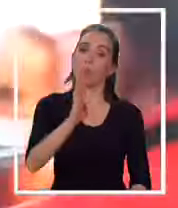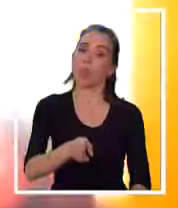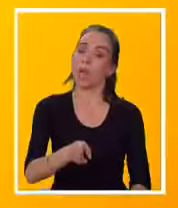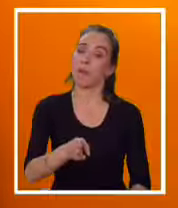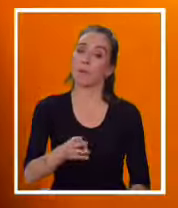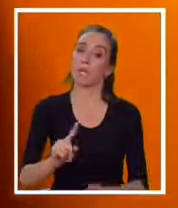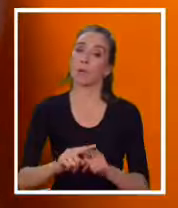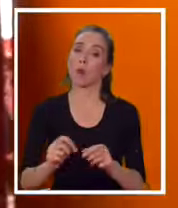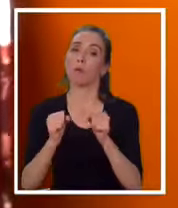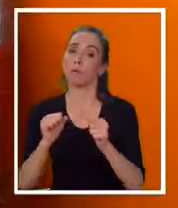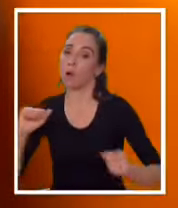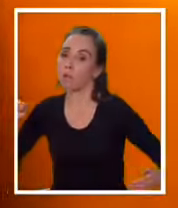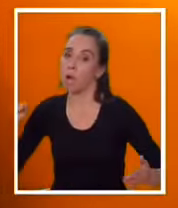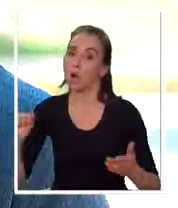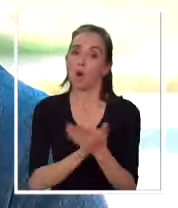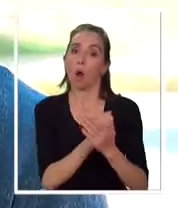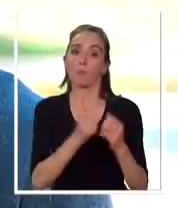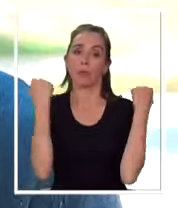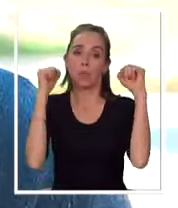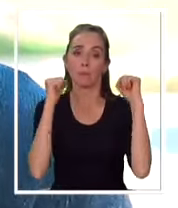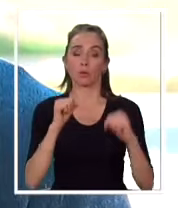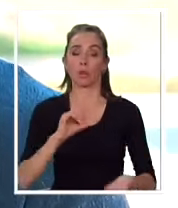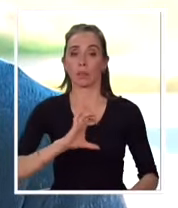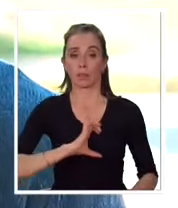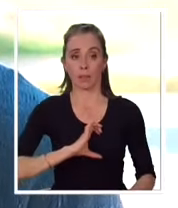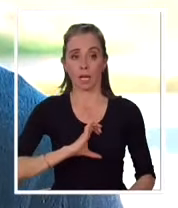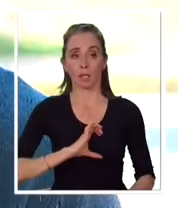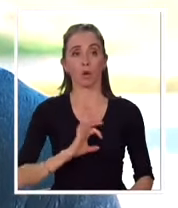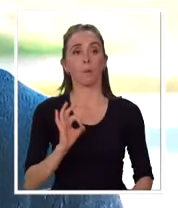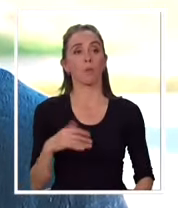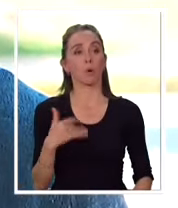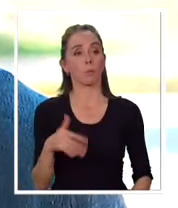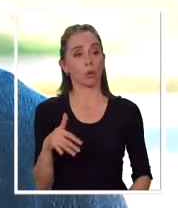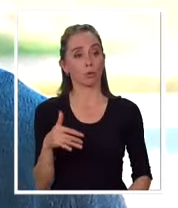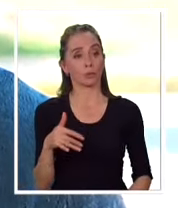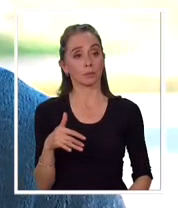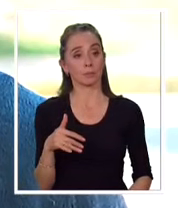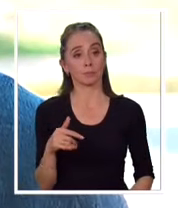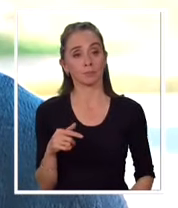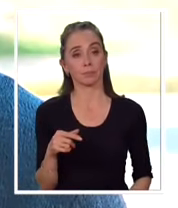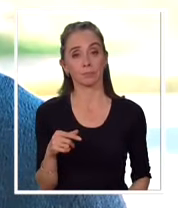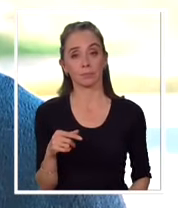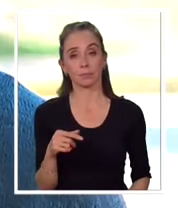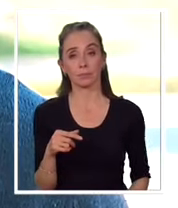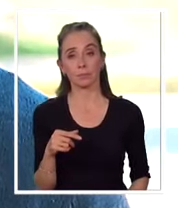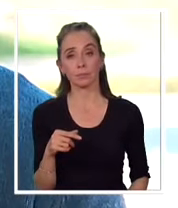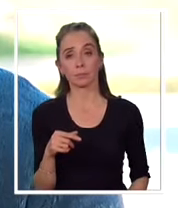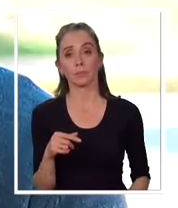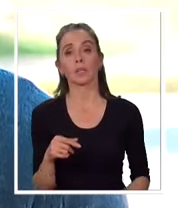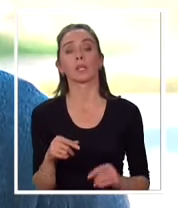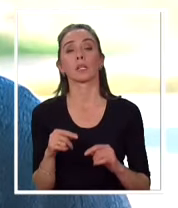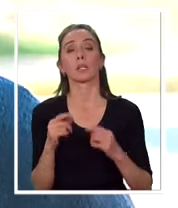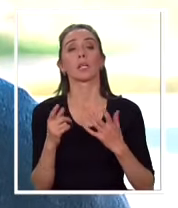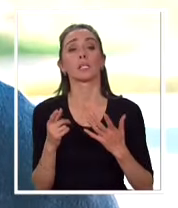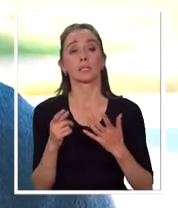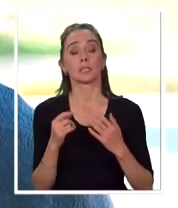un golpe potente en lo deportivo. El técnico es muy relevante y la forma en que te